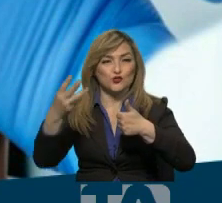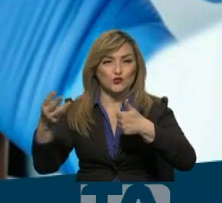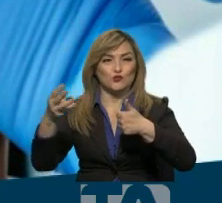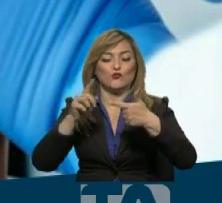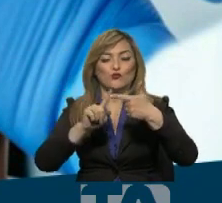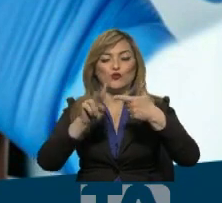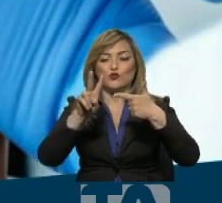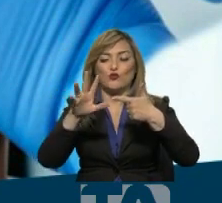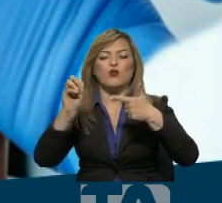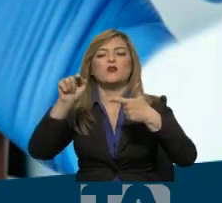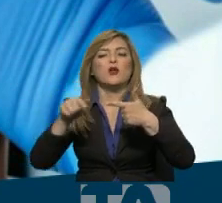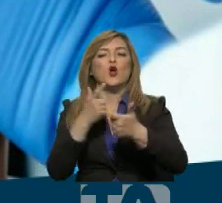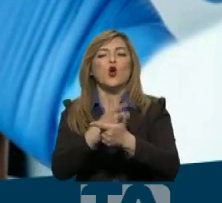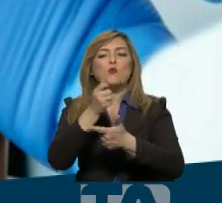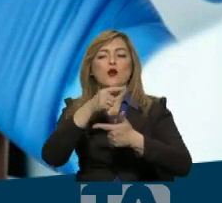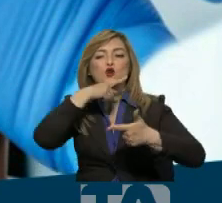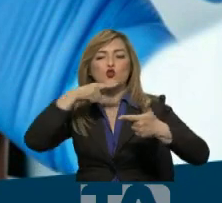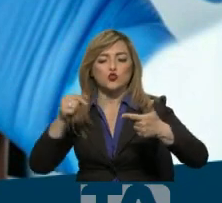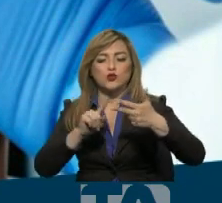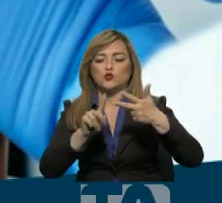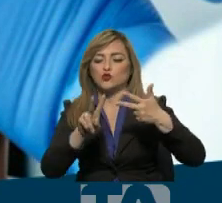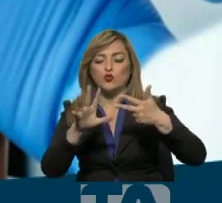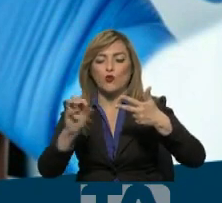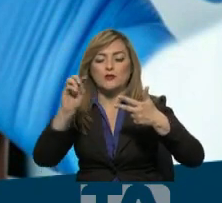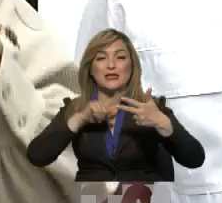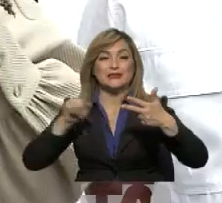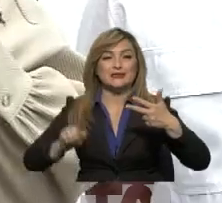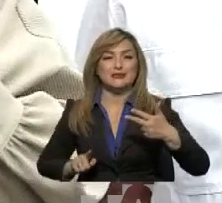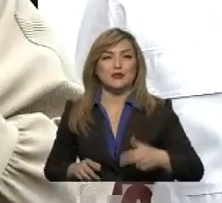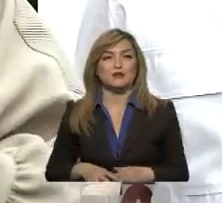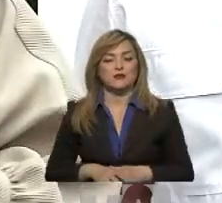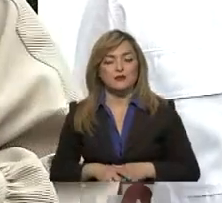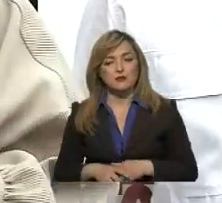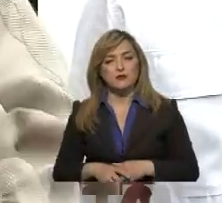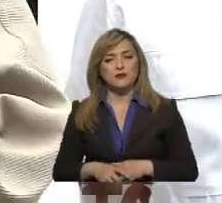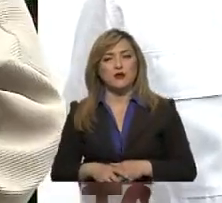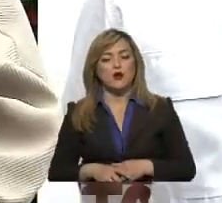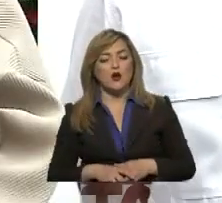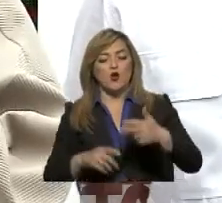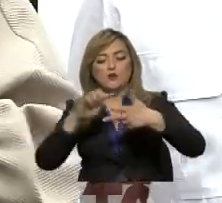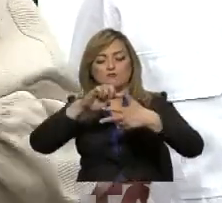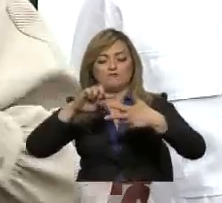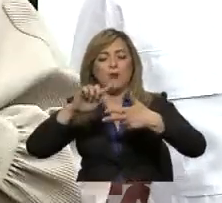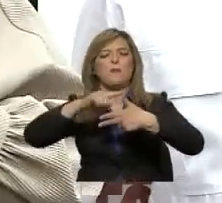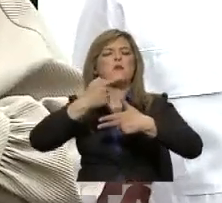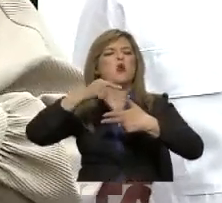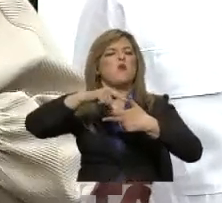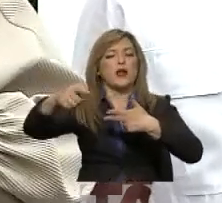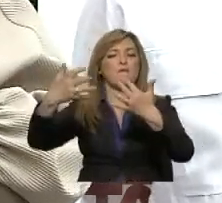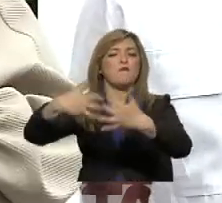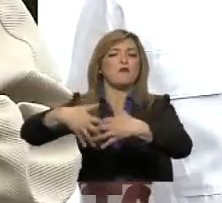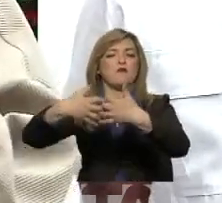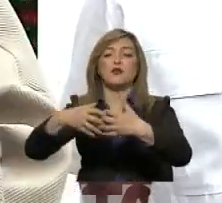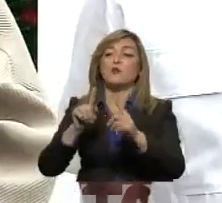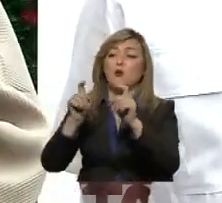AstraZeneca, 250.000 de la rusa y 250.000 más de la china Sinovac. Ese es el orden y está basado en prioridad